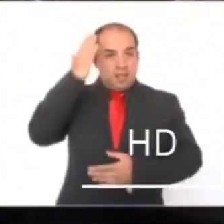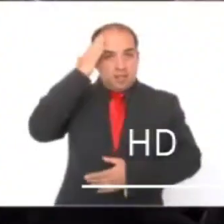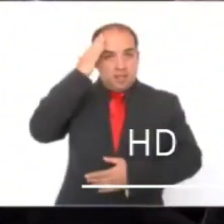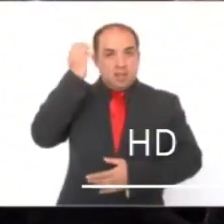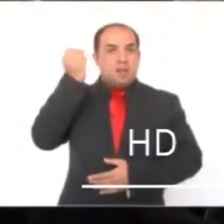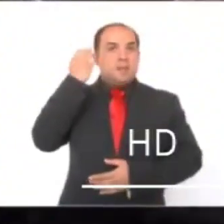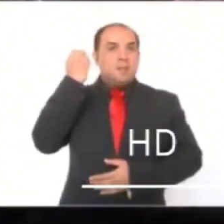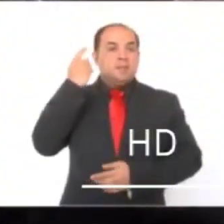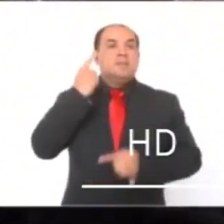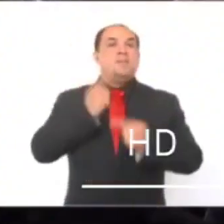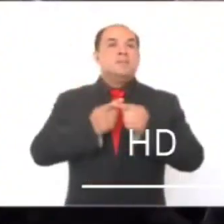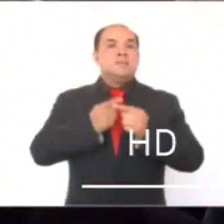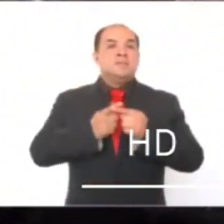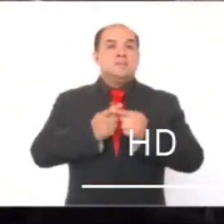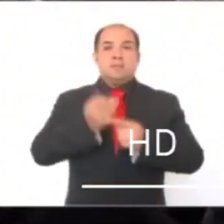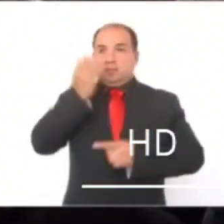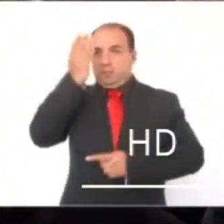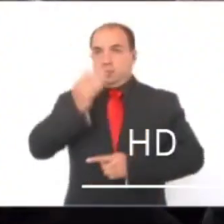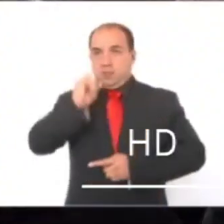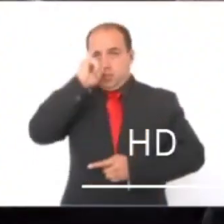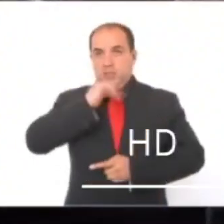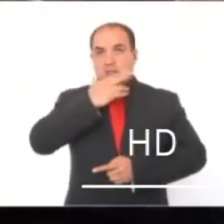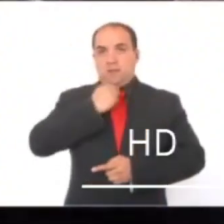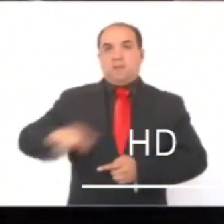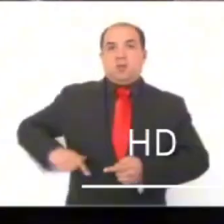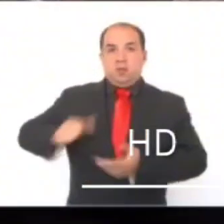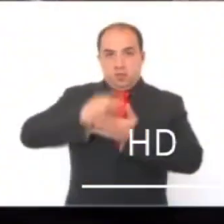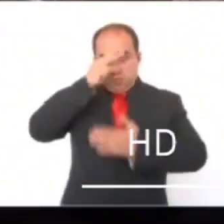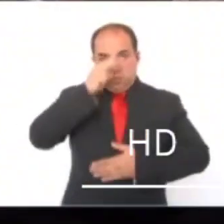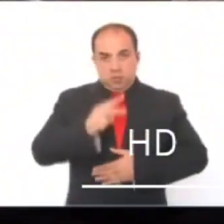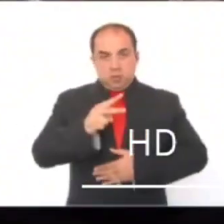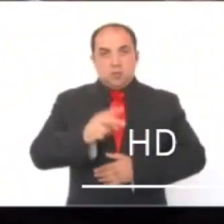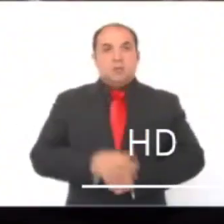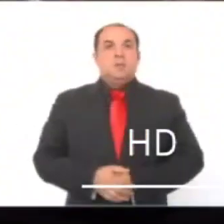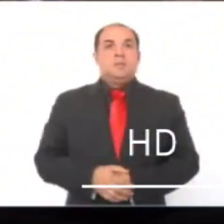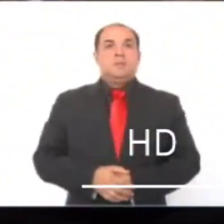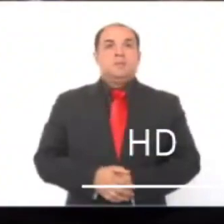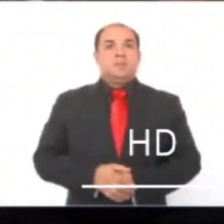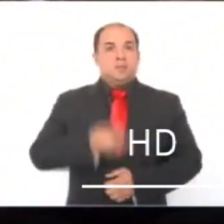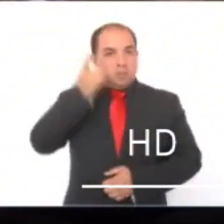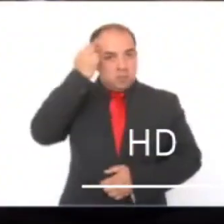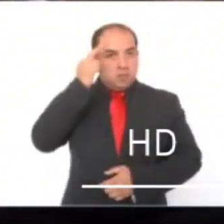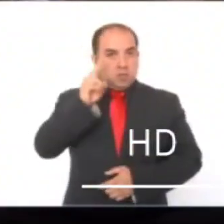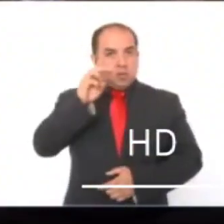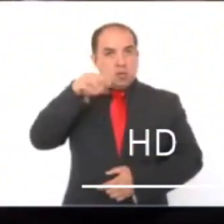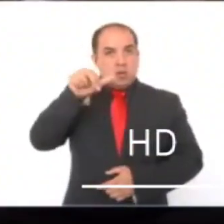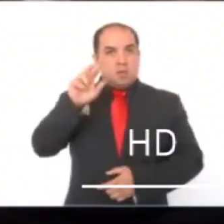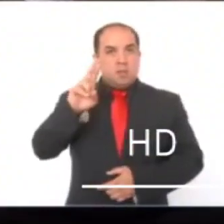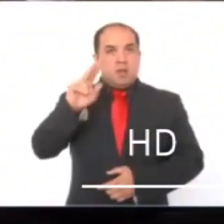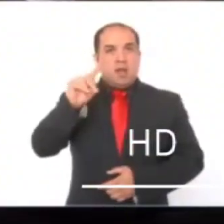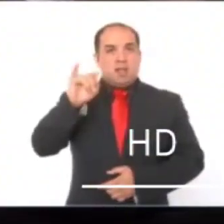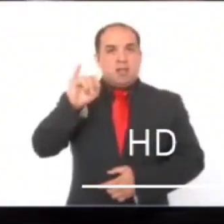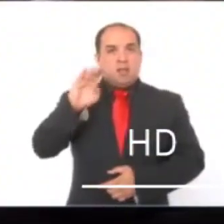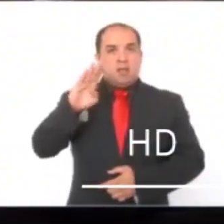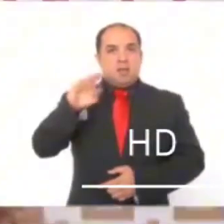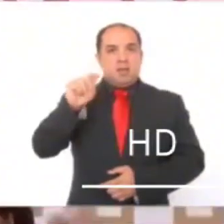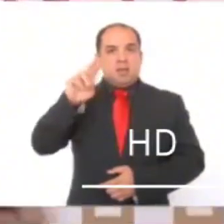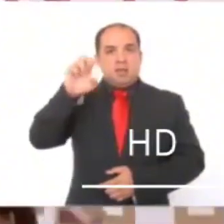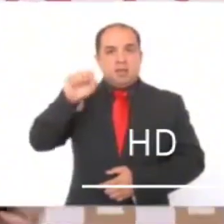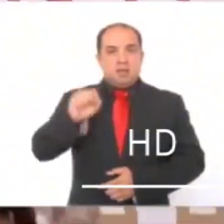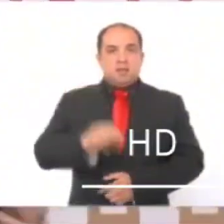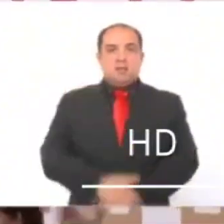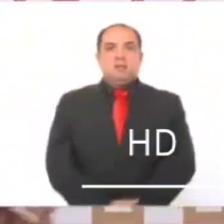Preside este acto el jefe de gobierno de la Ciudad de México, doctor Martí